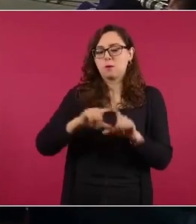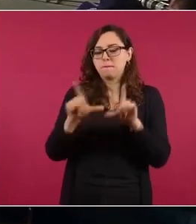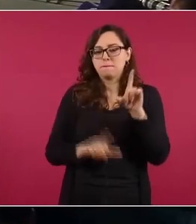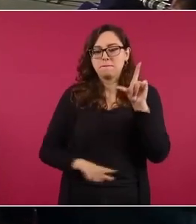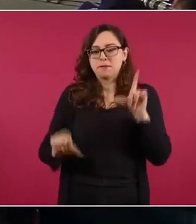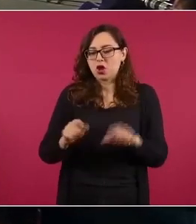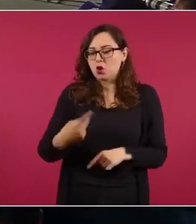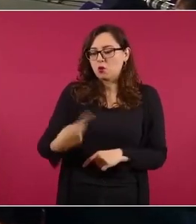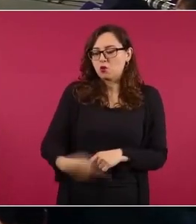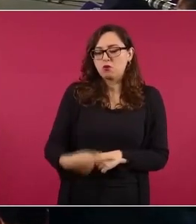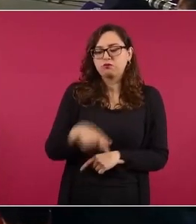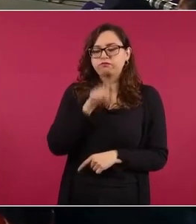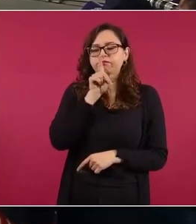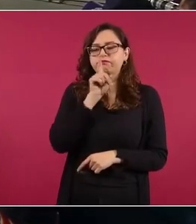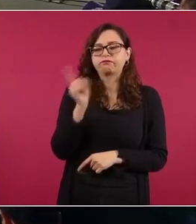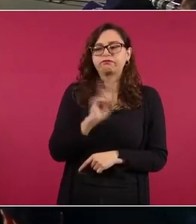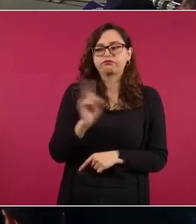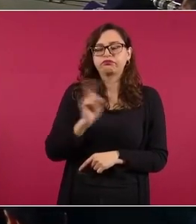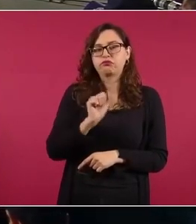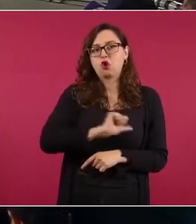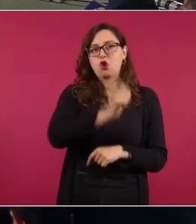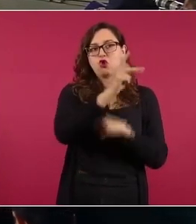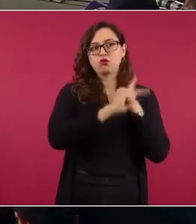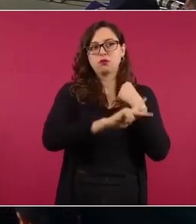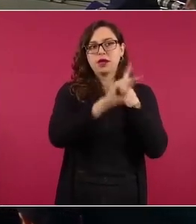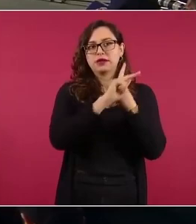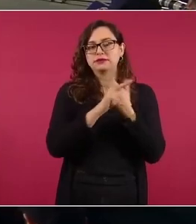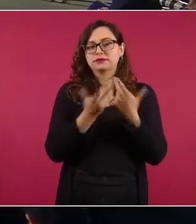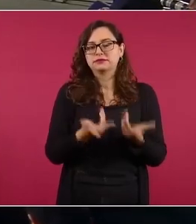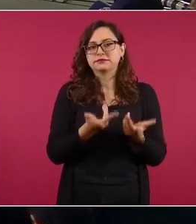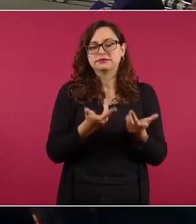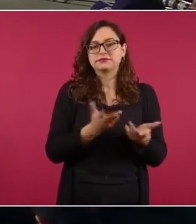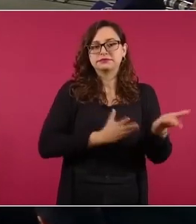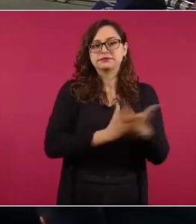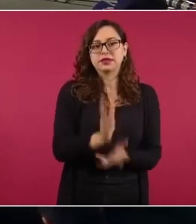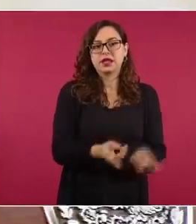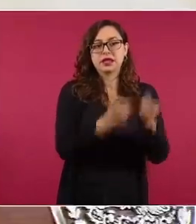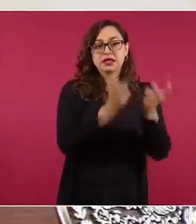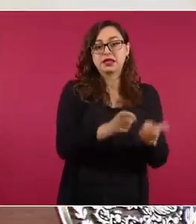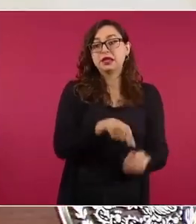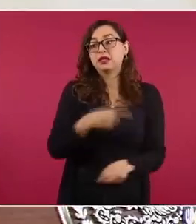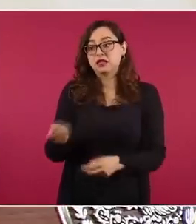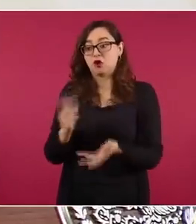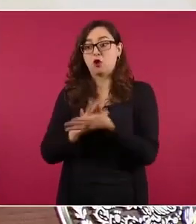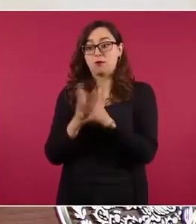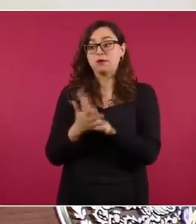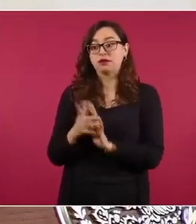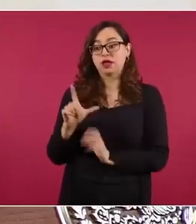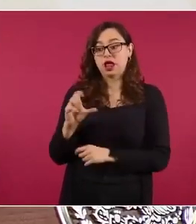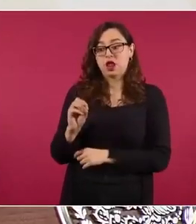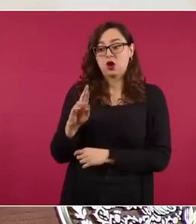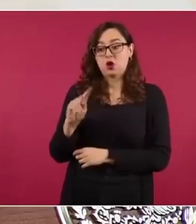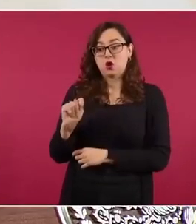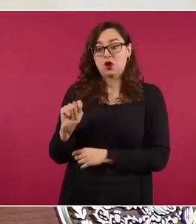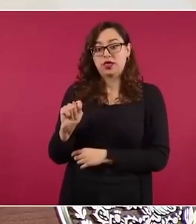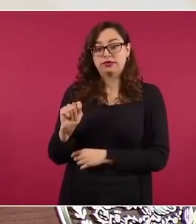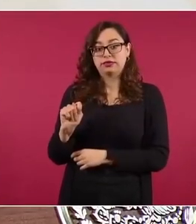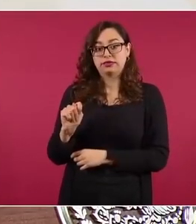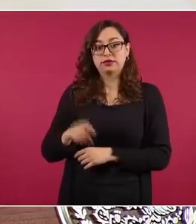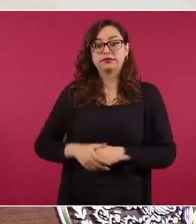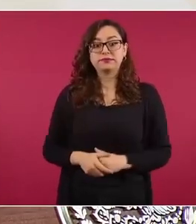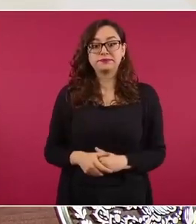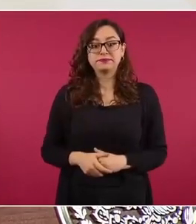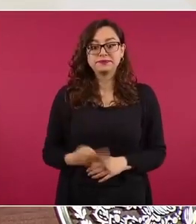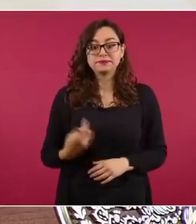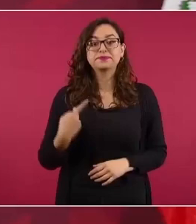utilizan a Loret para eso, pero que la información, quien lleva